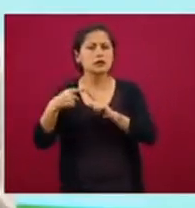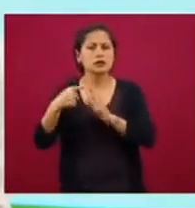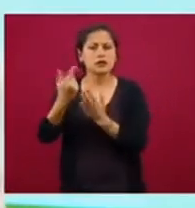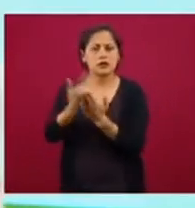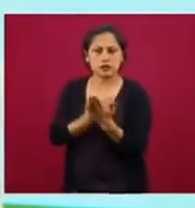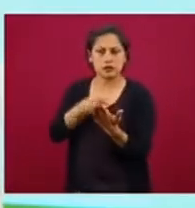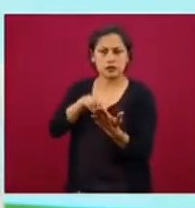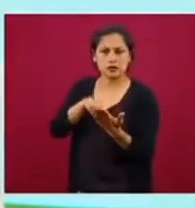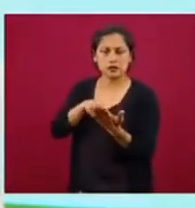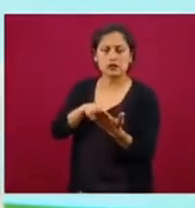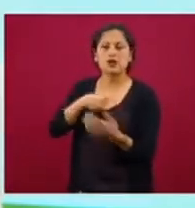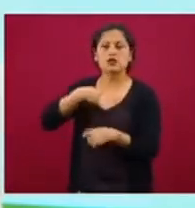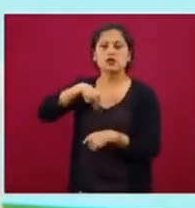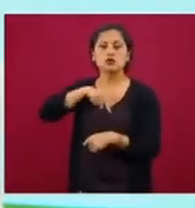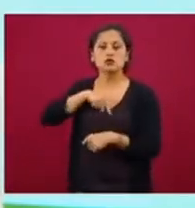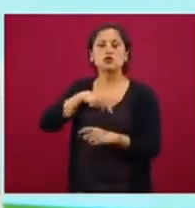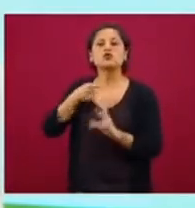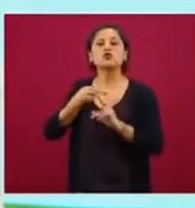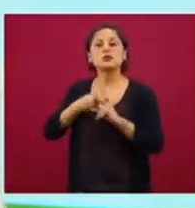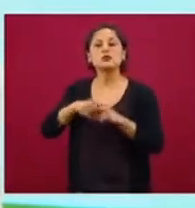considerado desde el fin de semana